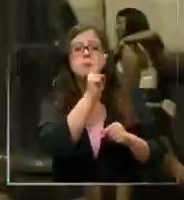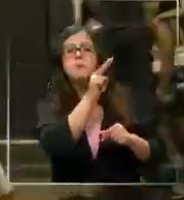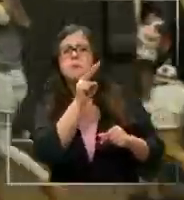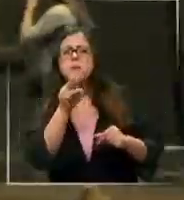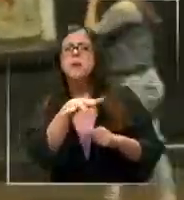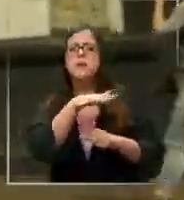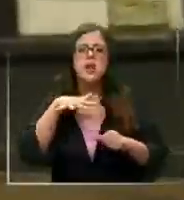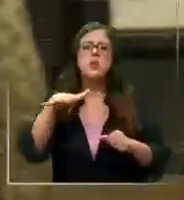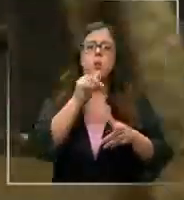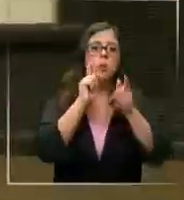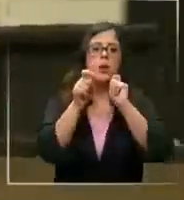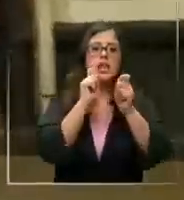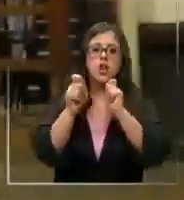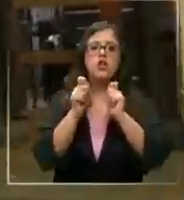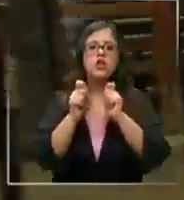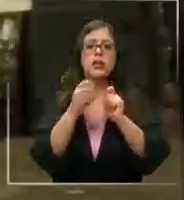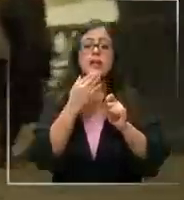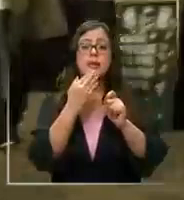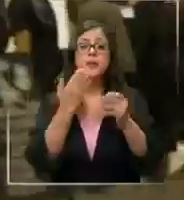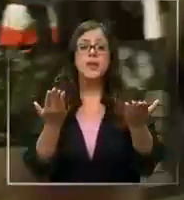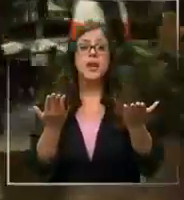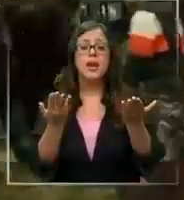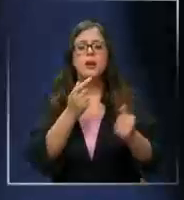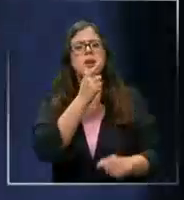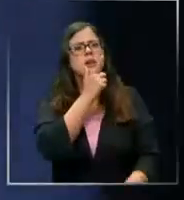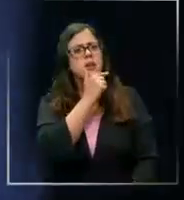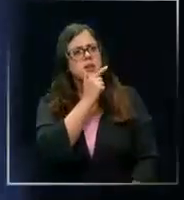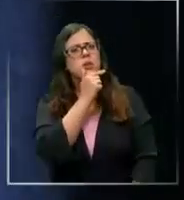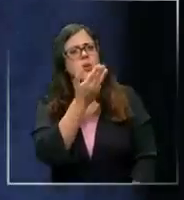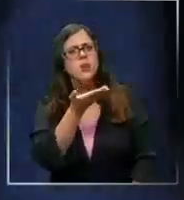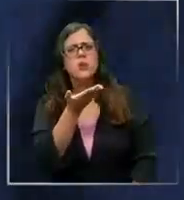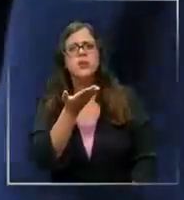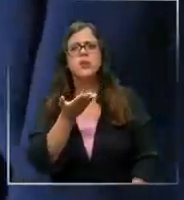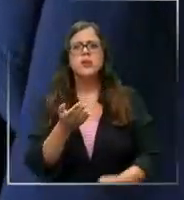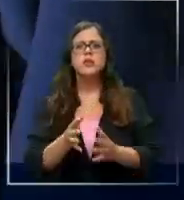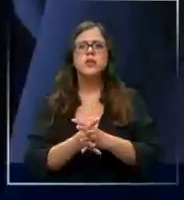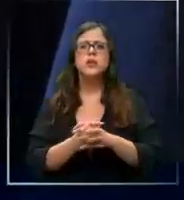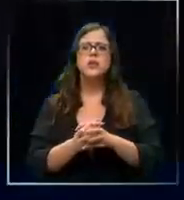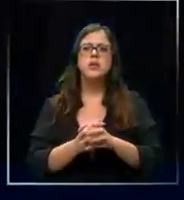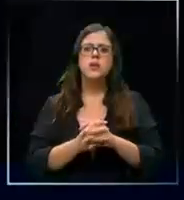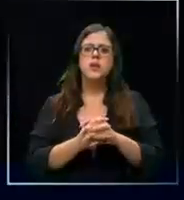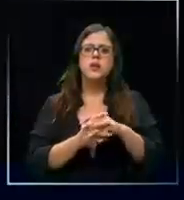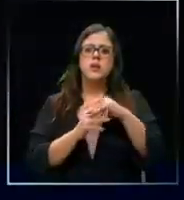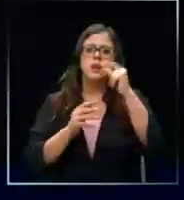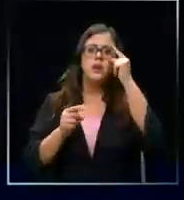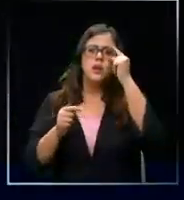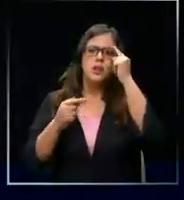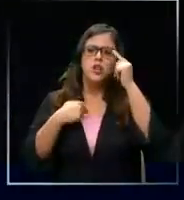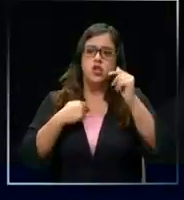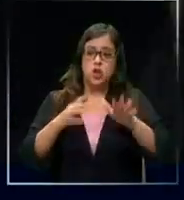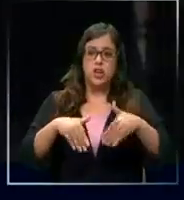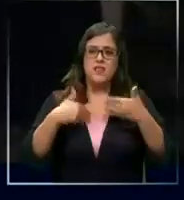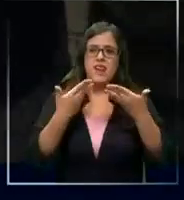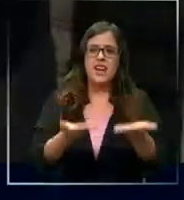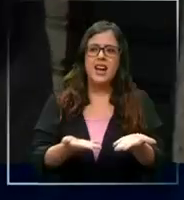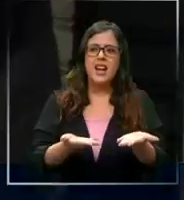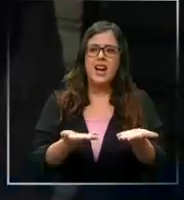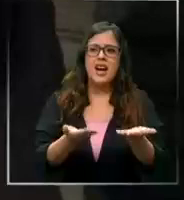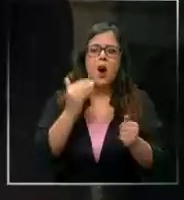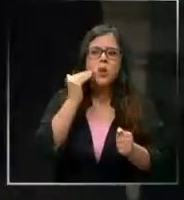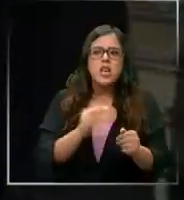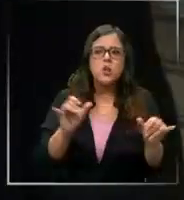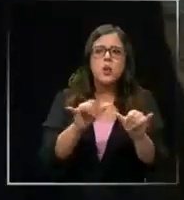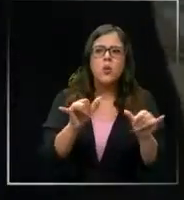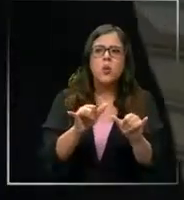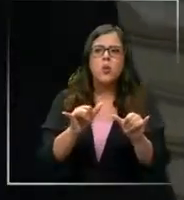con situaciones peligrosas, también curiosas. ¿Por qué andas con la pistola plástica? Porque si la hemos llevado el niñito, la han dejado una